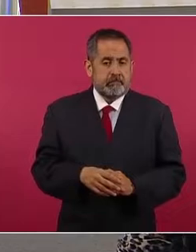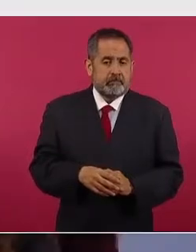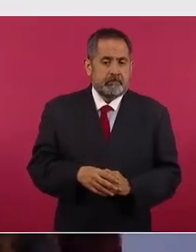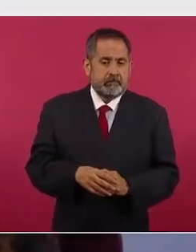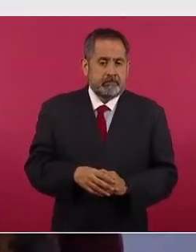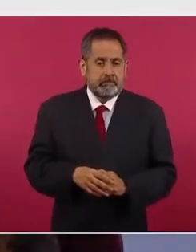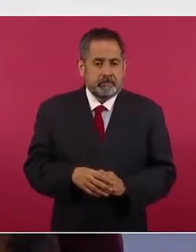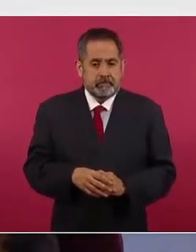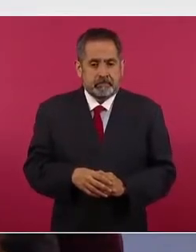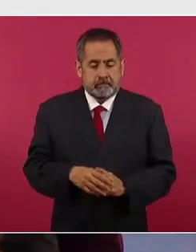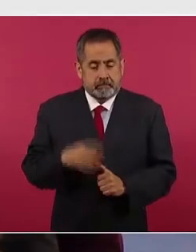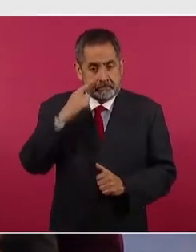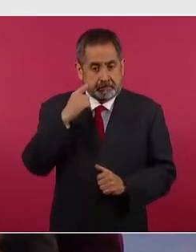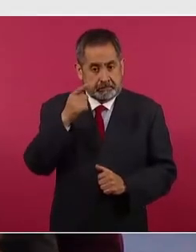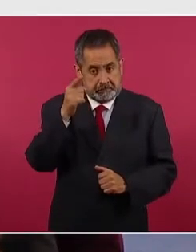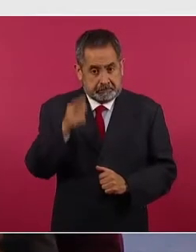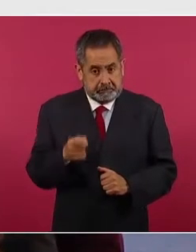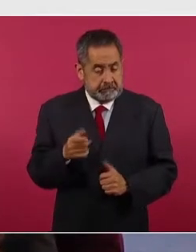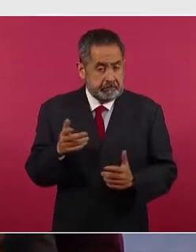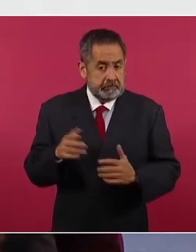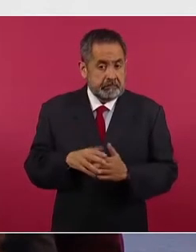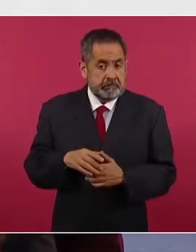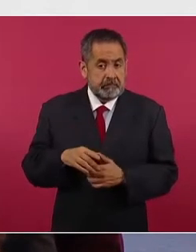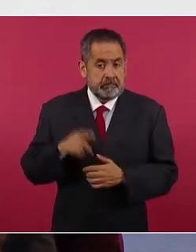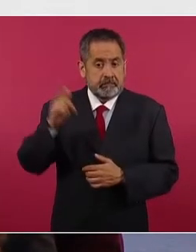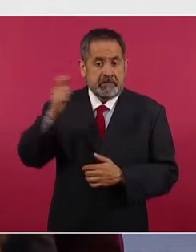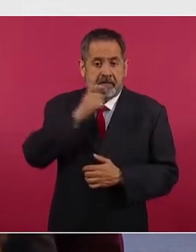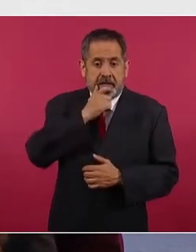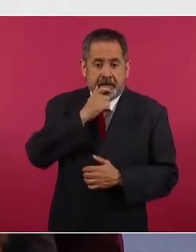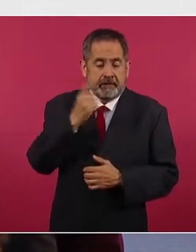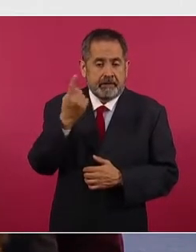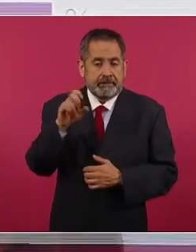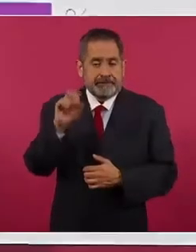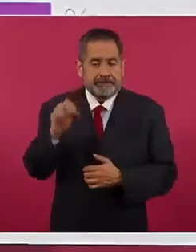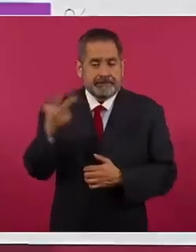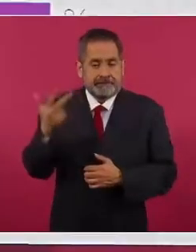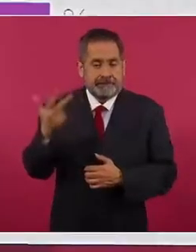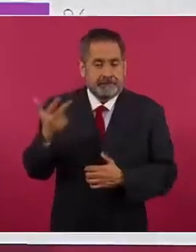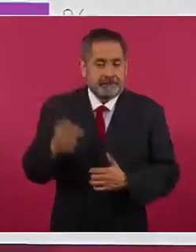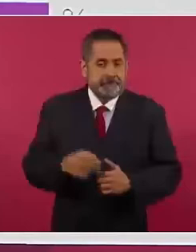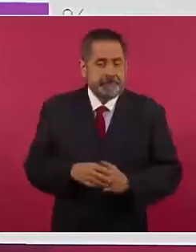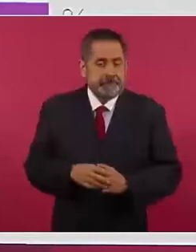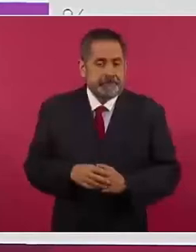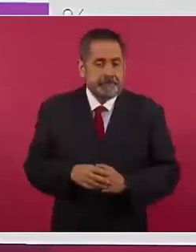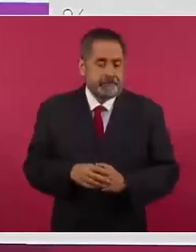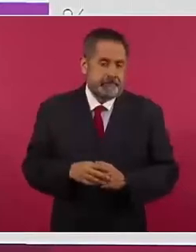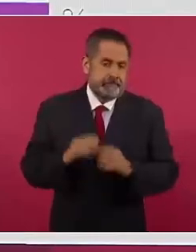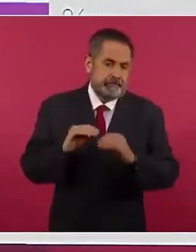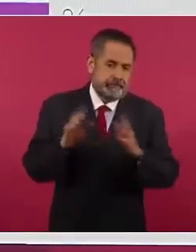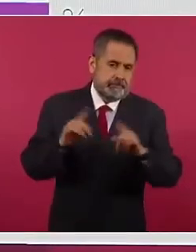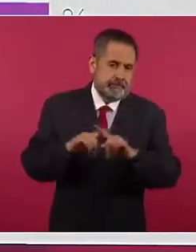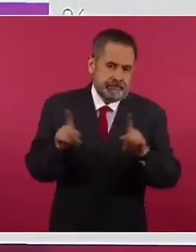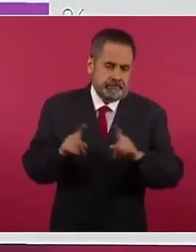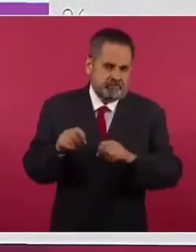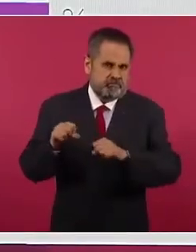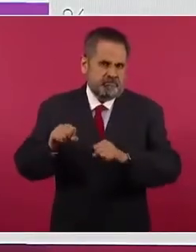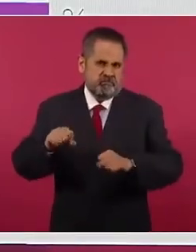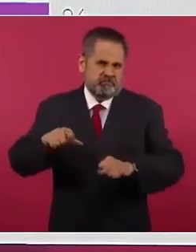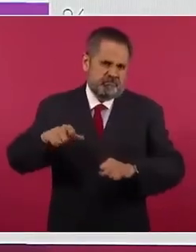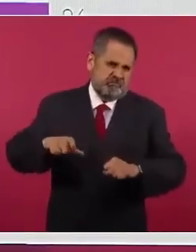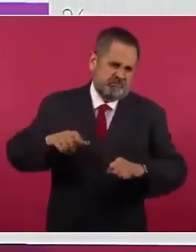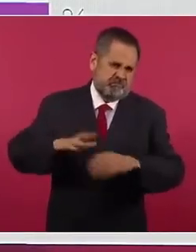94. Y de ahí, pues miren, Reino Unido, 108. Claro, son